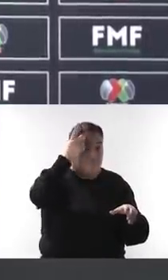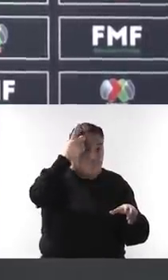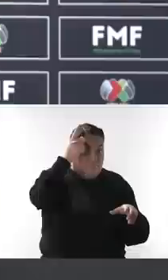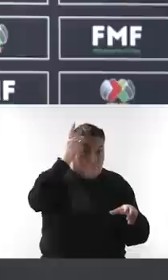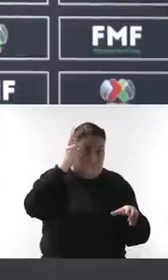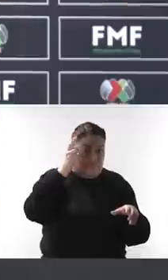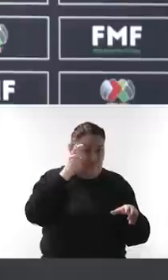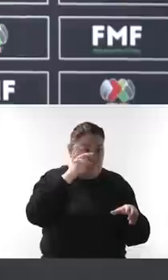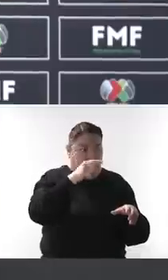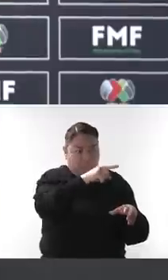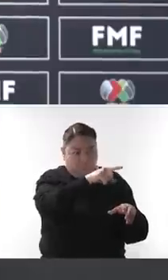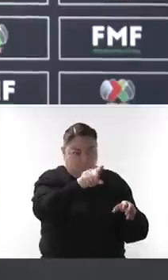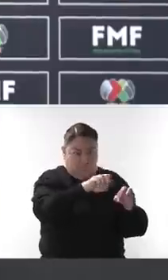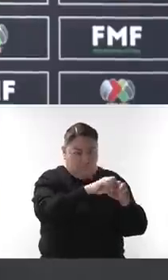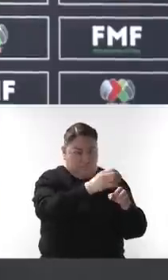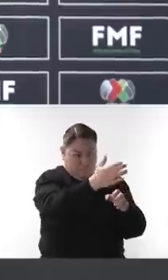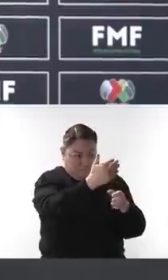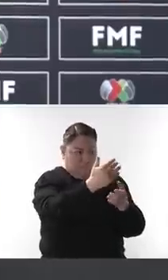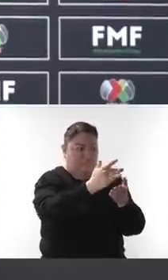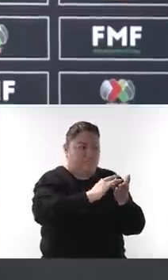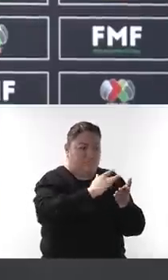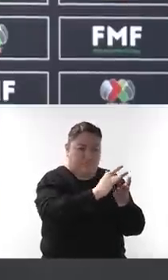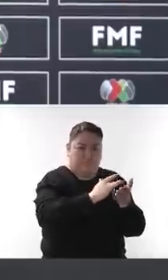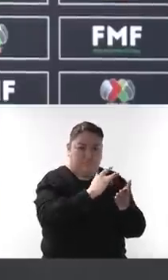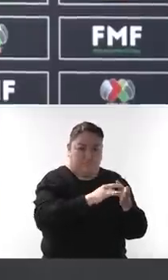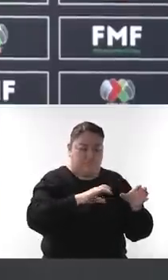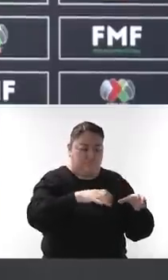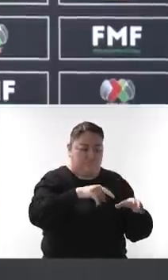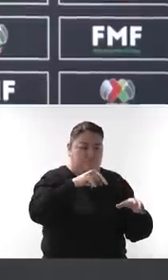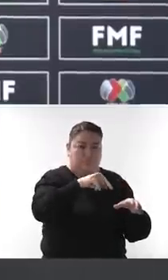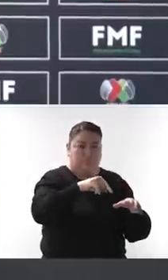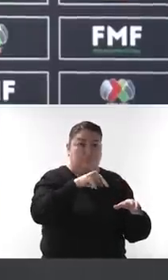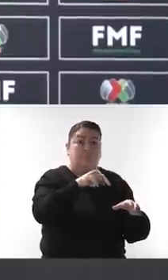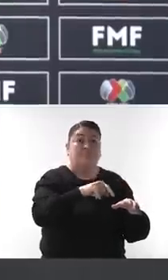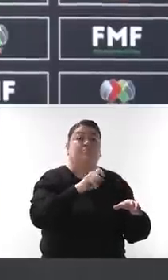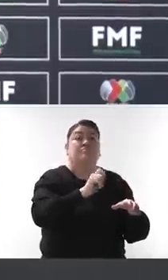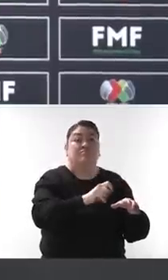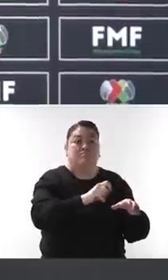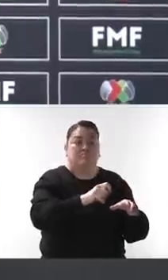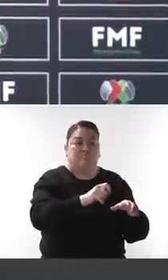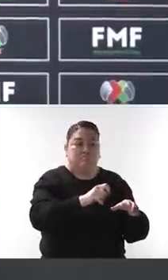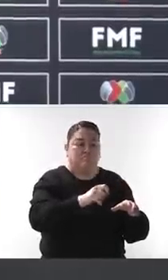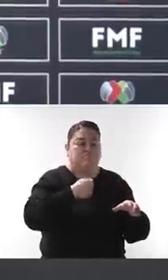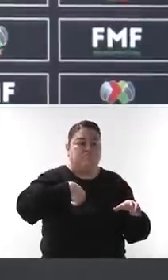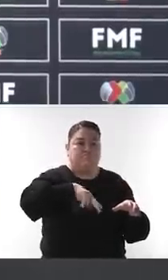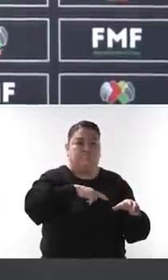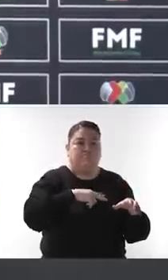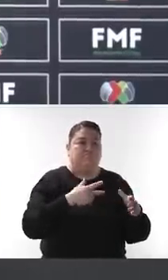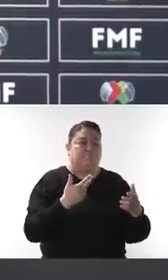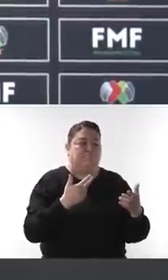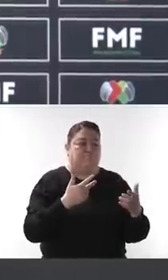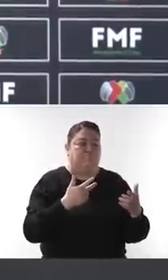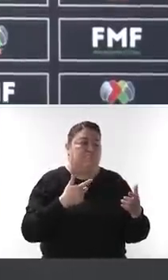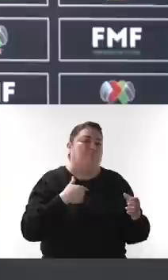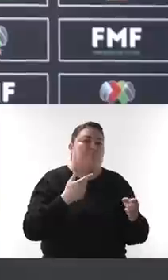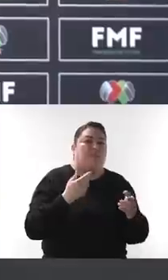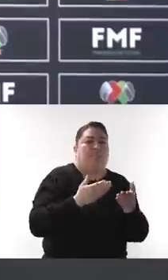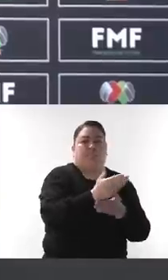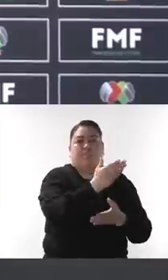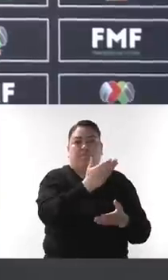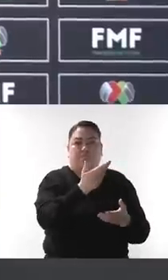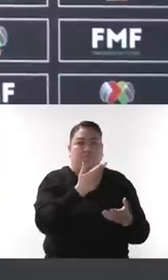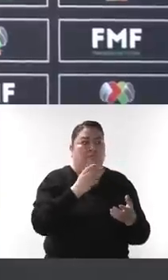a apoyar esas decisiones, no quiere decir que estemos haciendo cosas fuera de la asamblea o fuera del